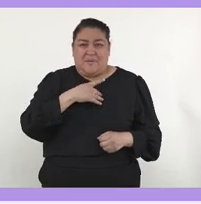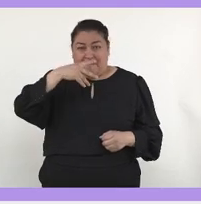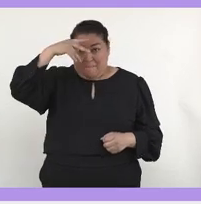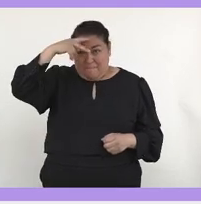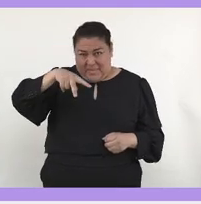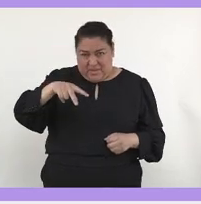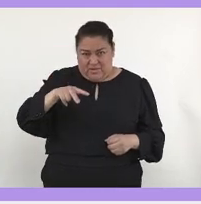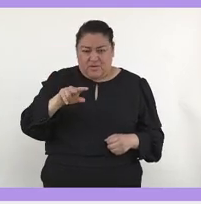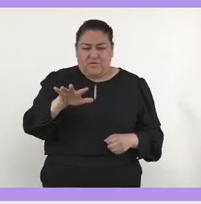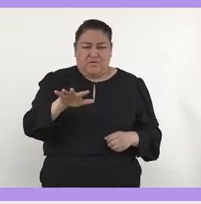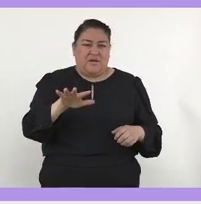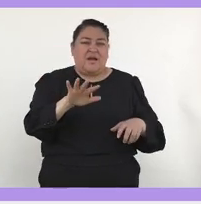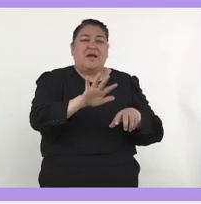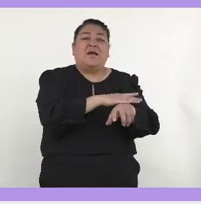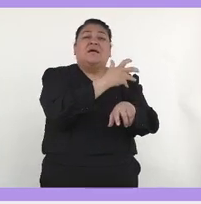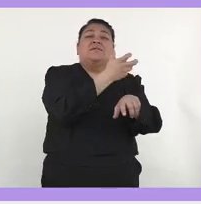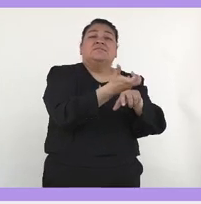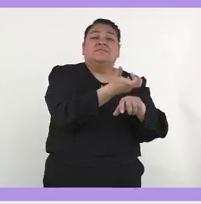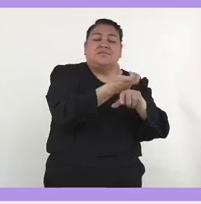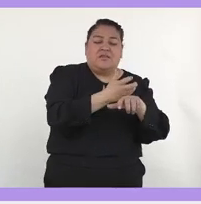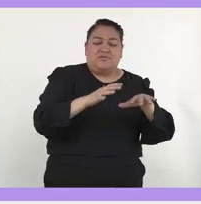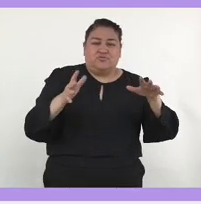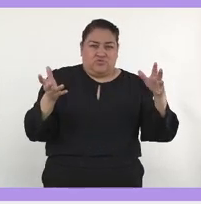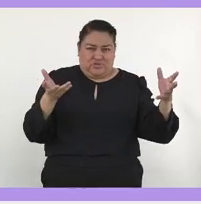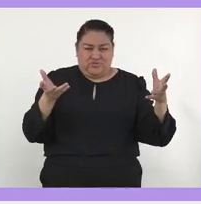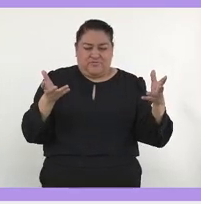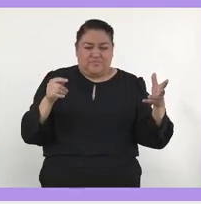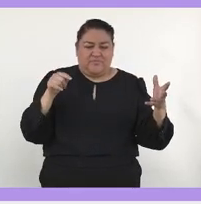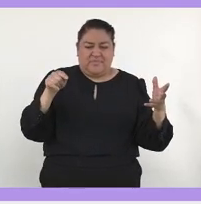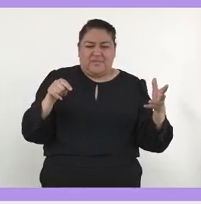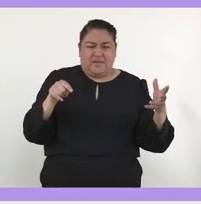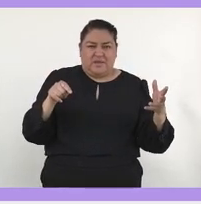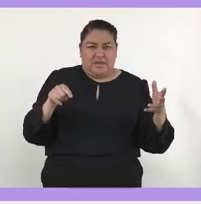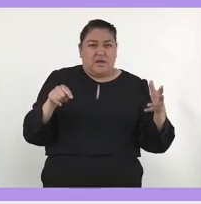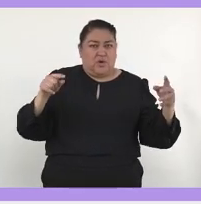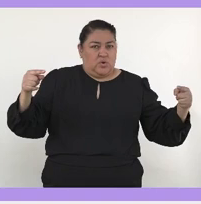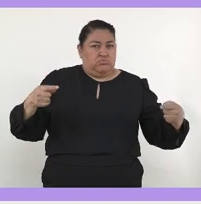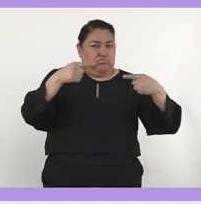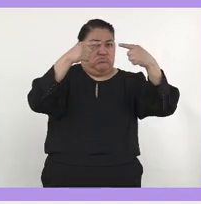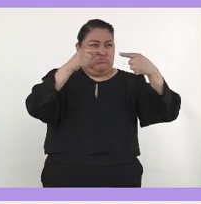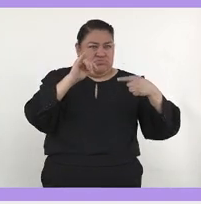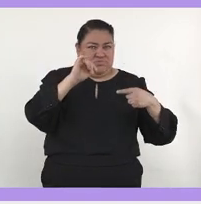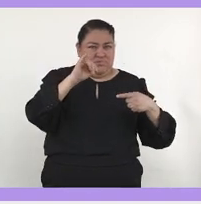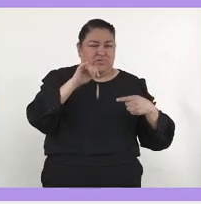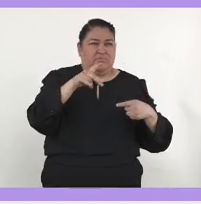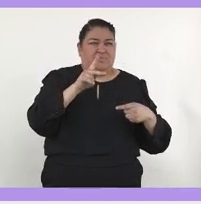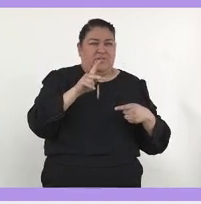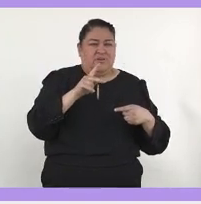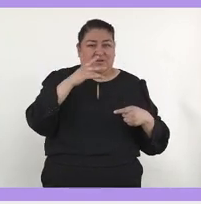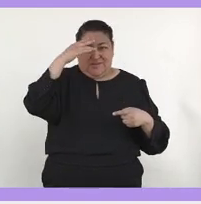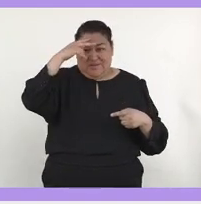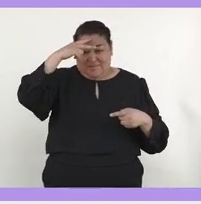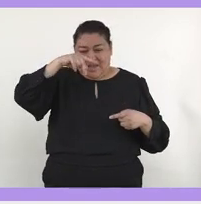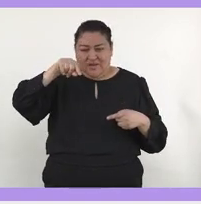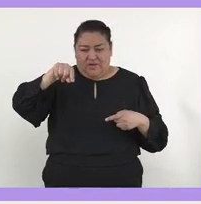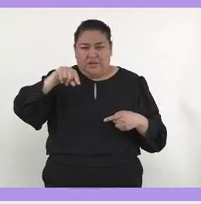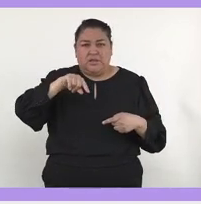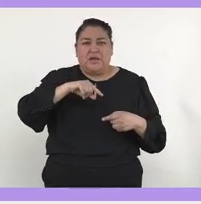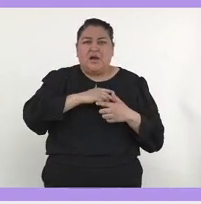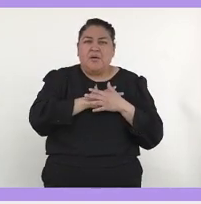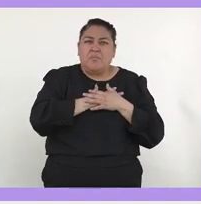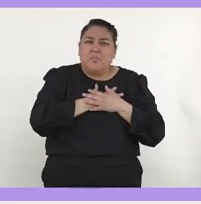Estados Unidos sabemos que es uno grande del área pero Estados Unidos no vive el fútbol como lo vivimos aquí en México